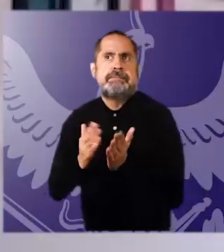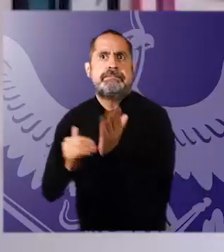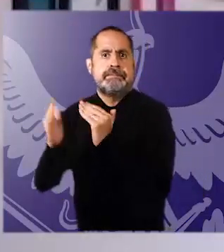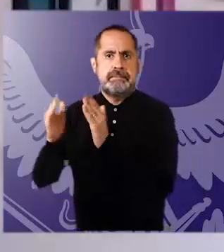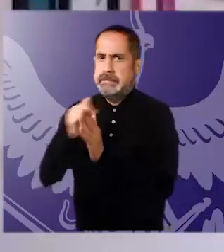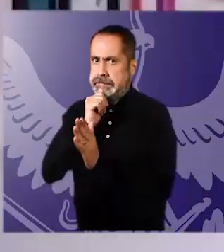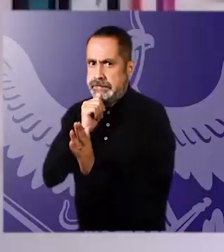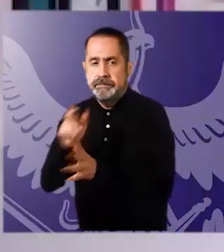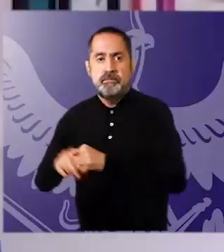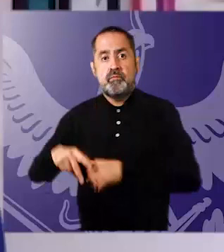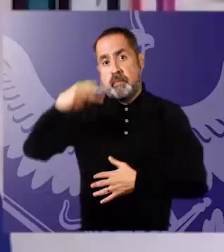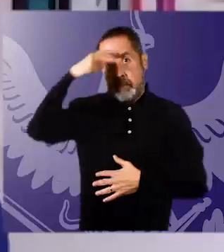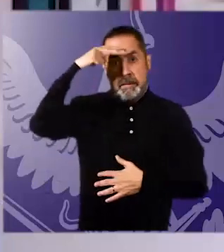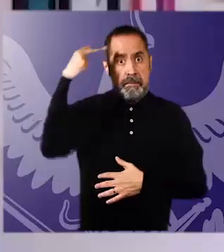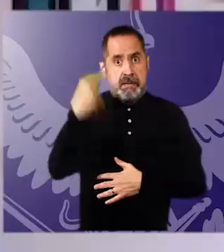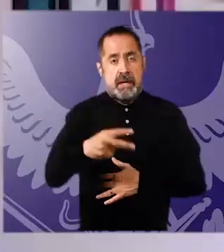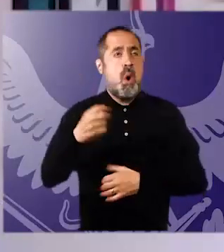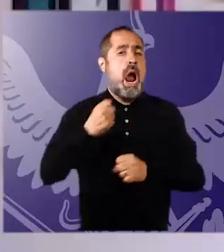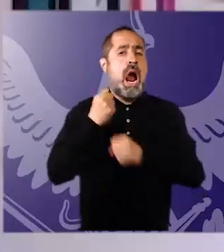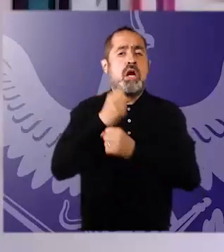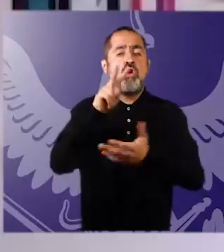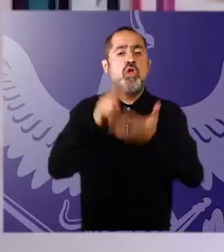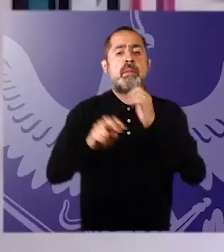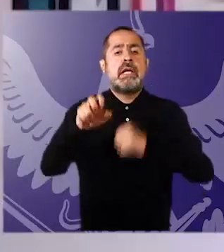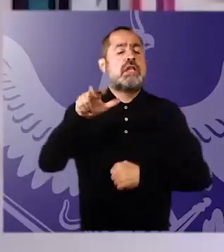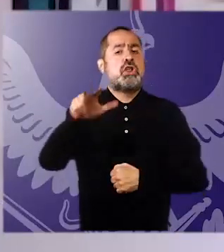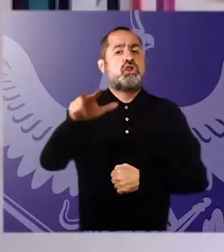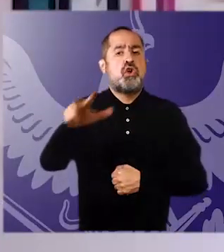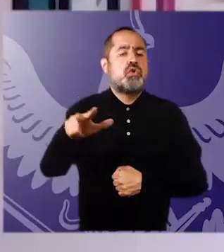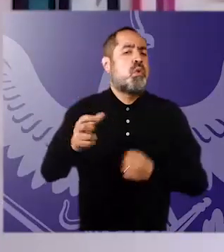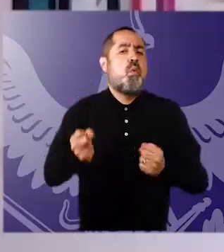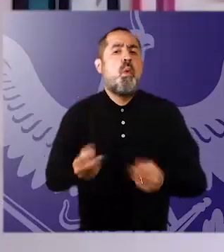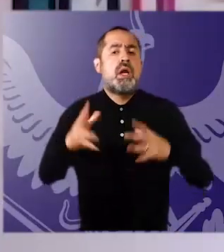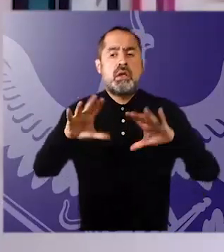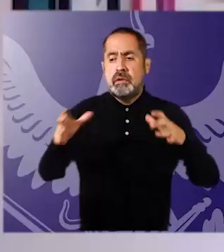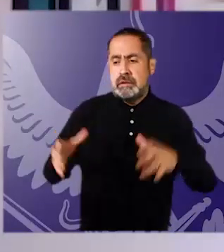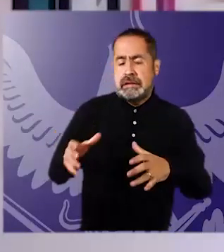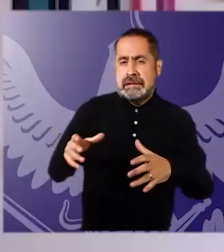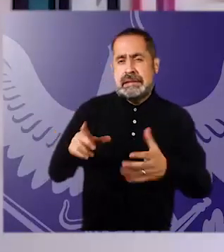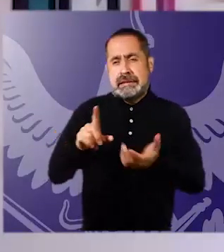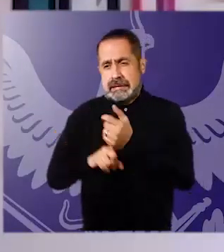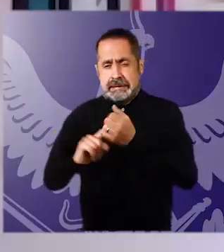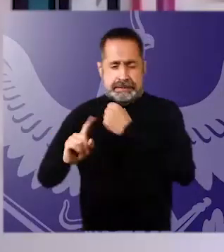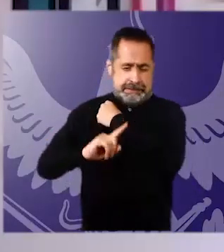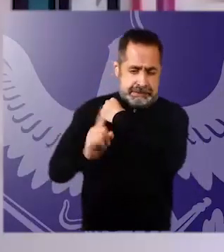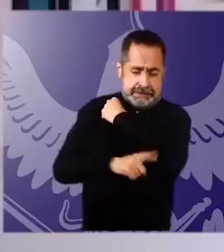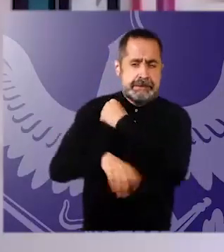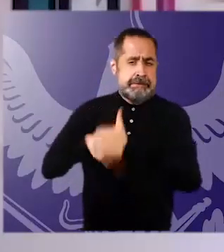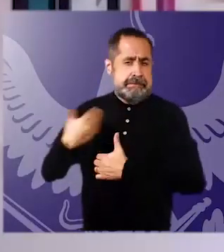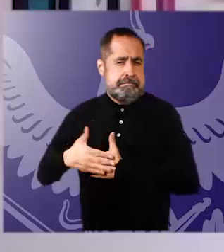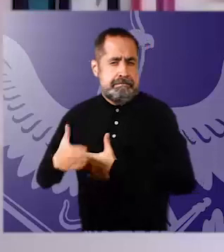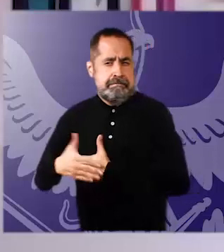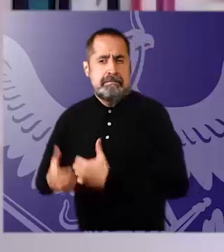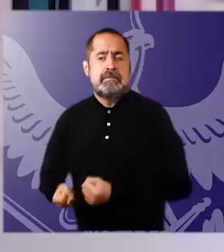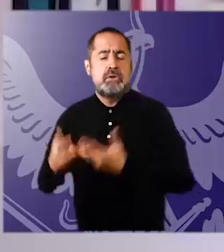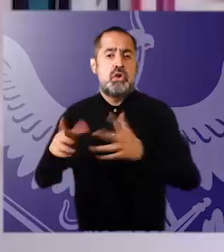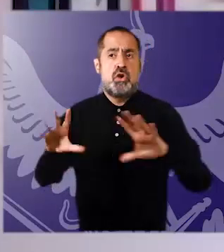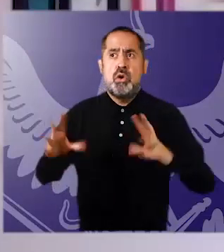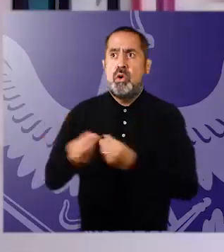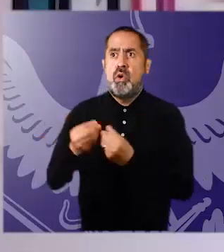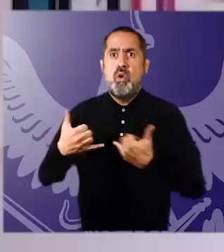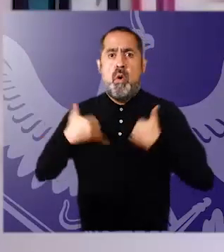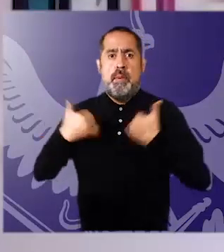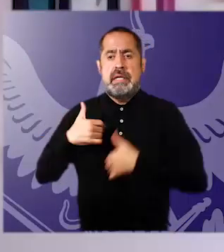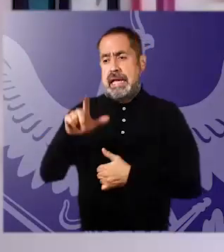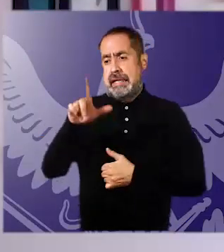desarrollo. México, por su parte, en 2018 presentó una tasa de fecundidad adolescente